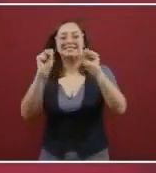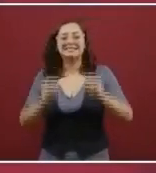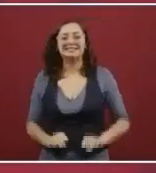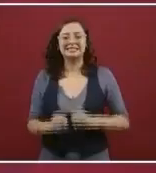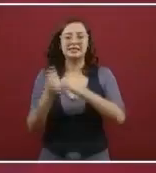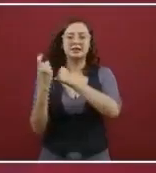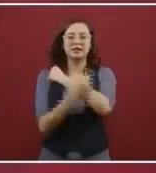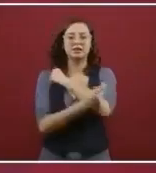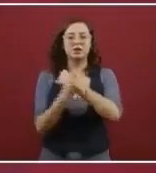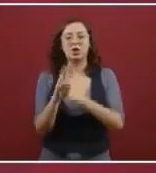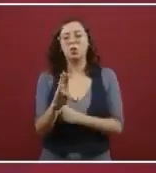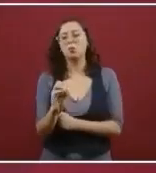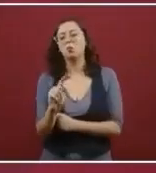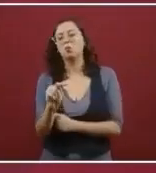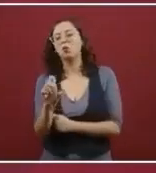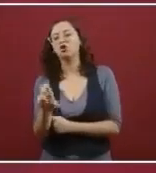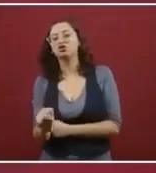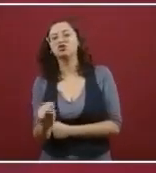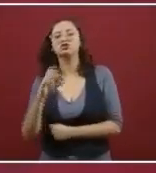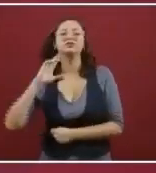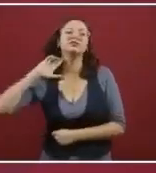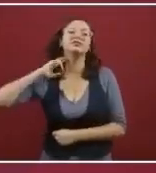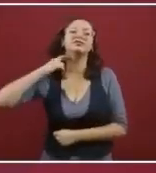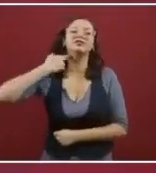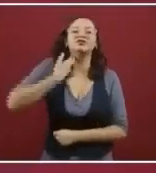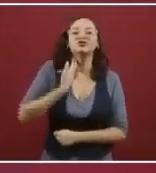de los llamados bots,